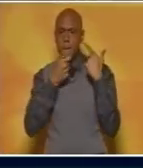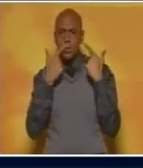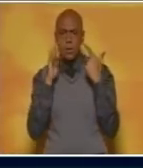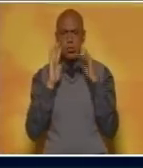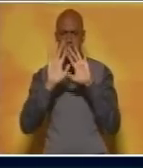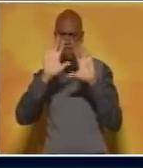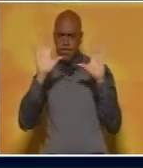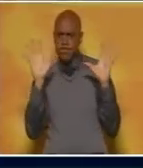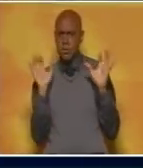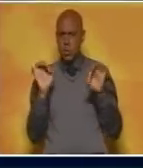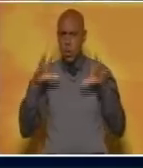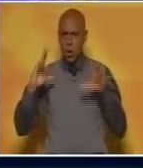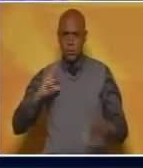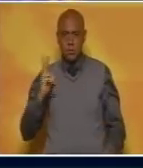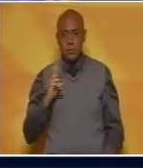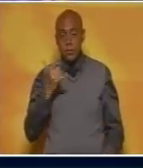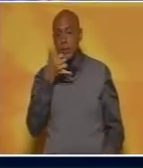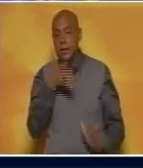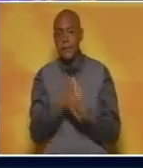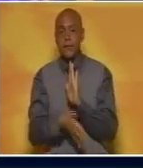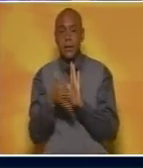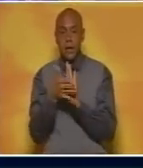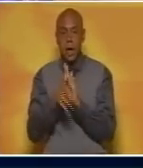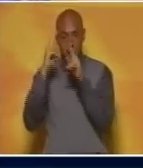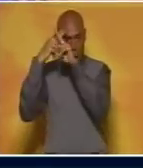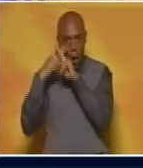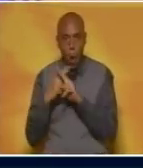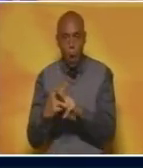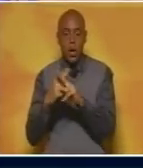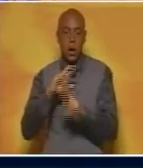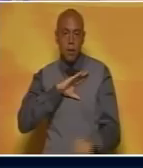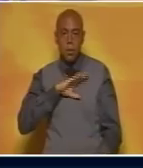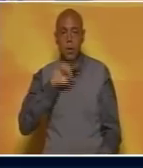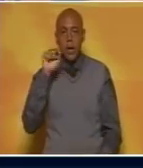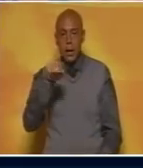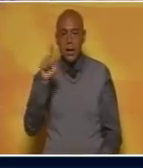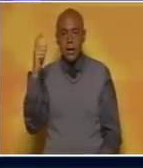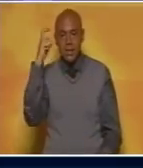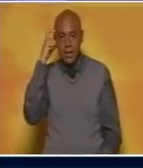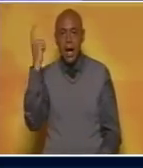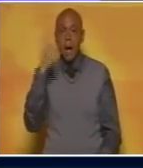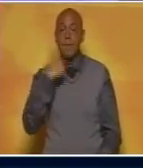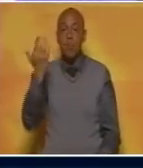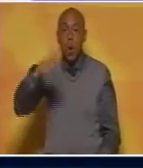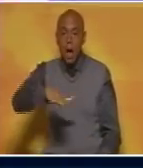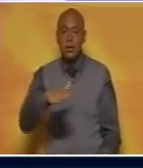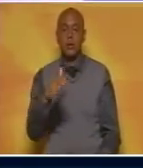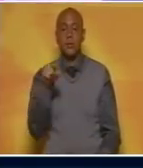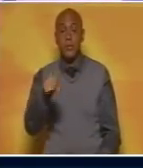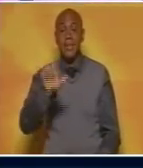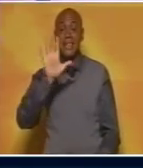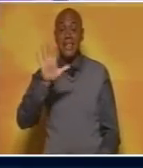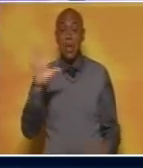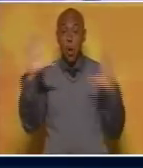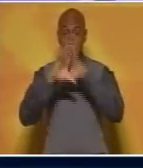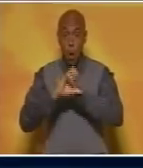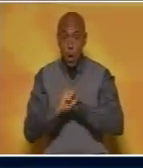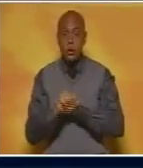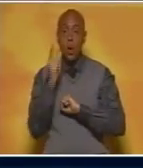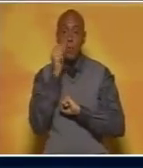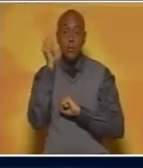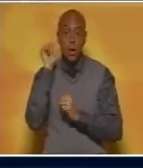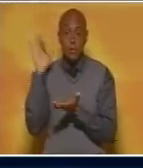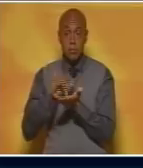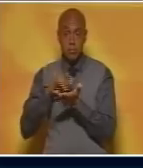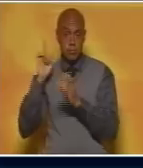nocturnos del programa Celebrando la Eternidad a propósito del Día de los Muertos. Durante 5 noches, los asistentes